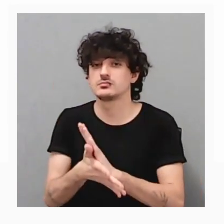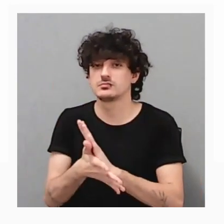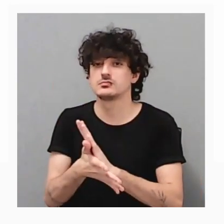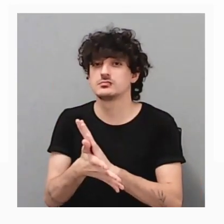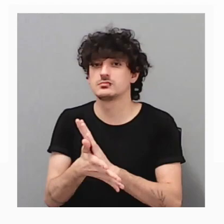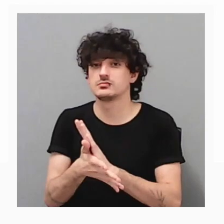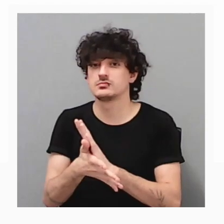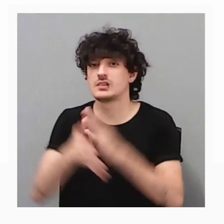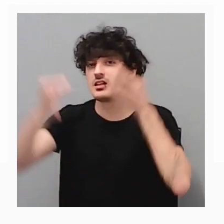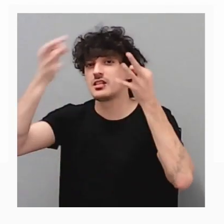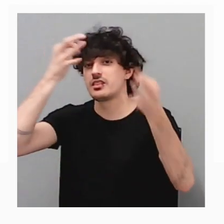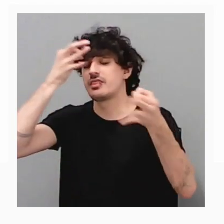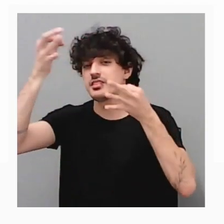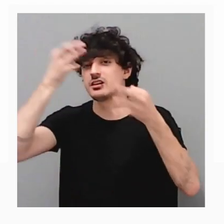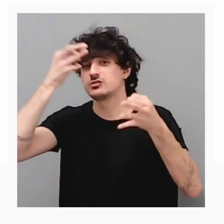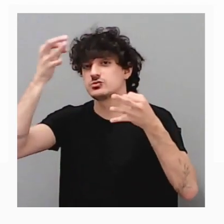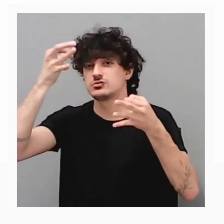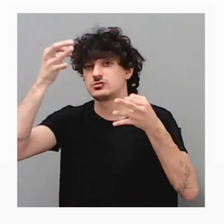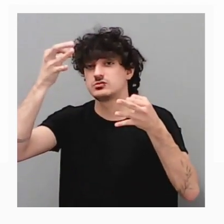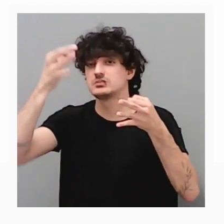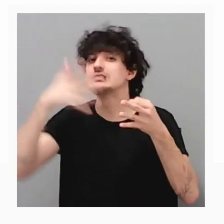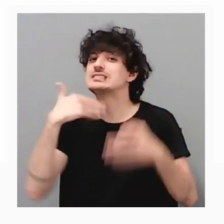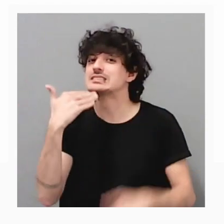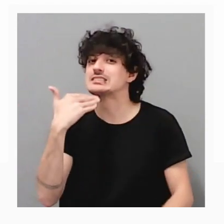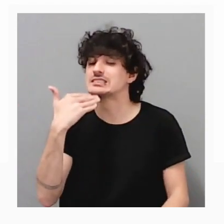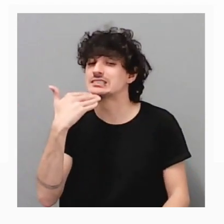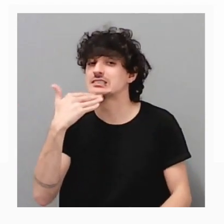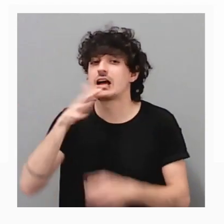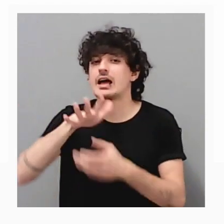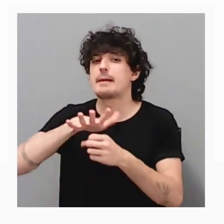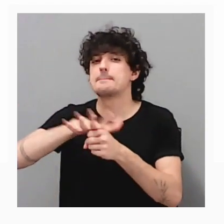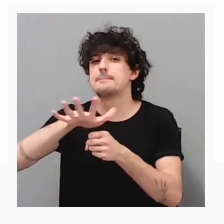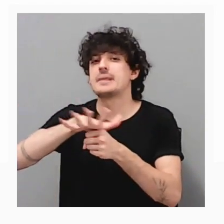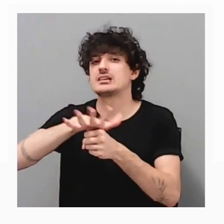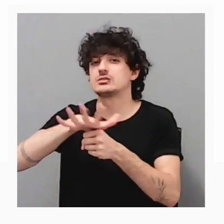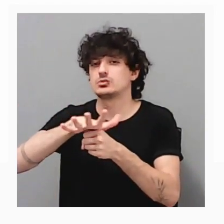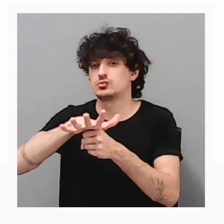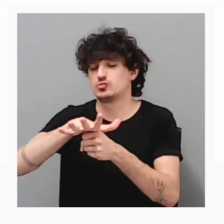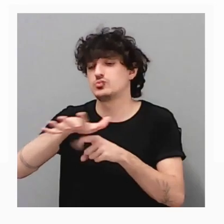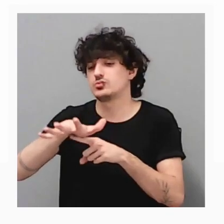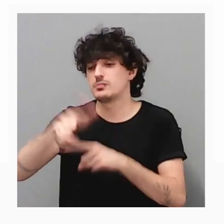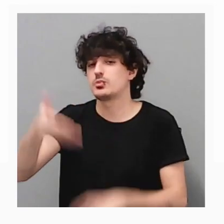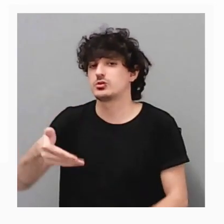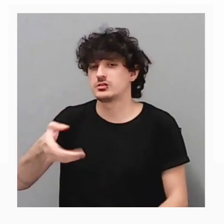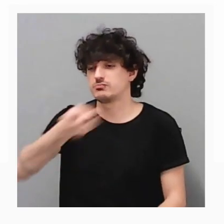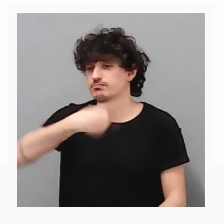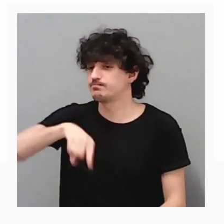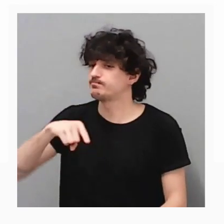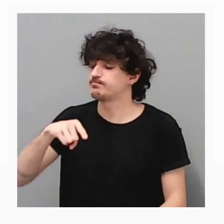outputs son los outcomes, son casi el impacto que nos importa más. Percibir que